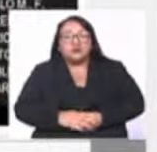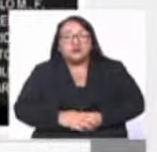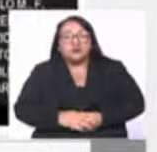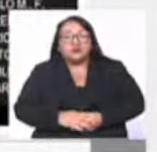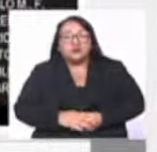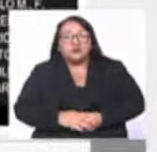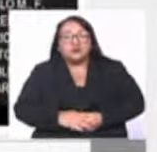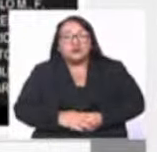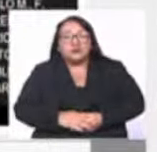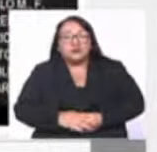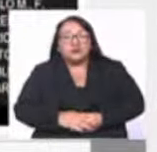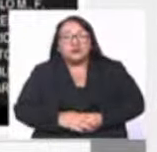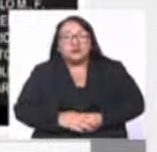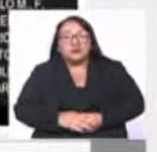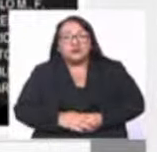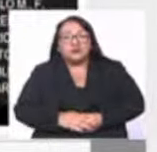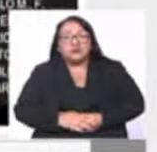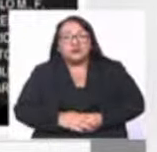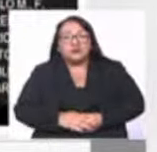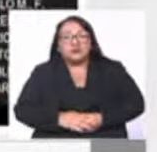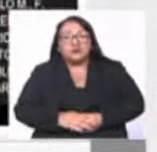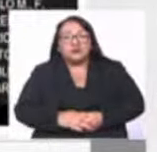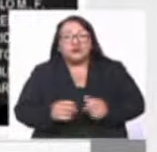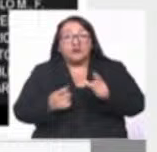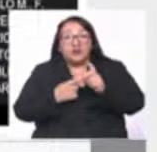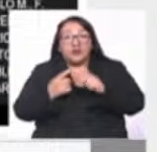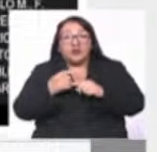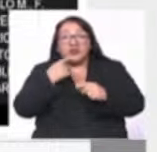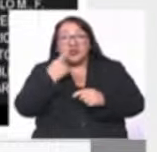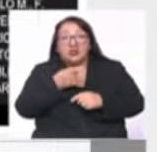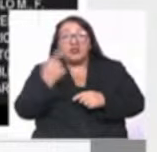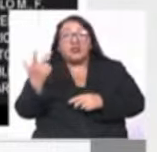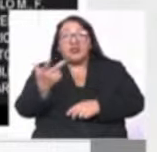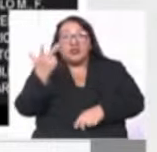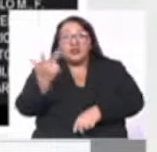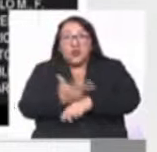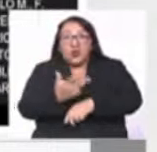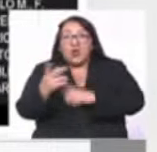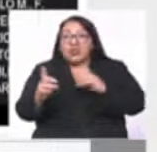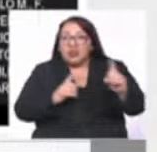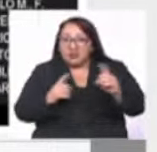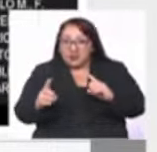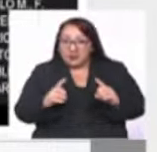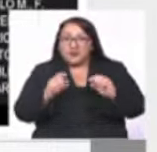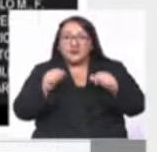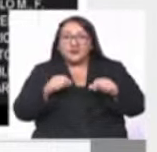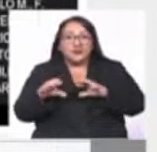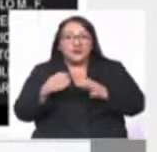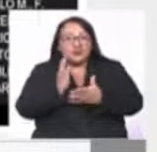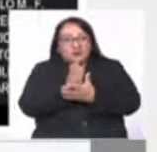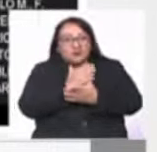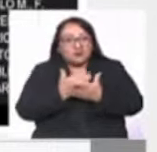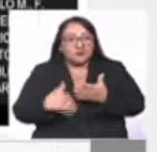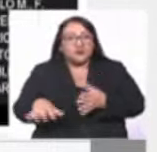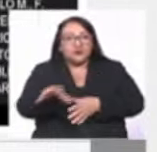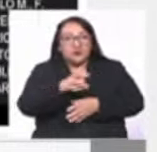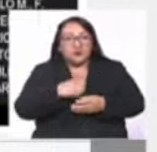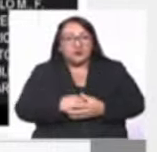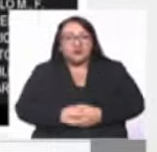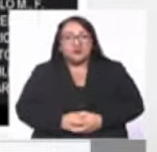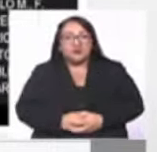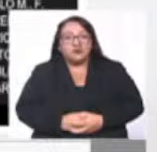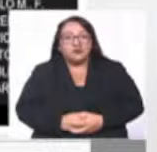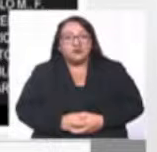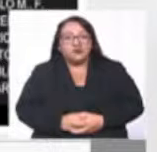nacional serán Entonces 3 horas de debate que van a ser distribuidas proporcionalmente